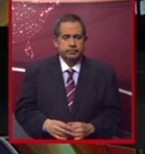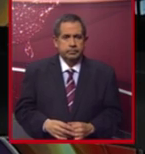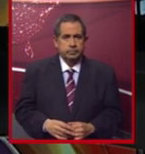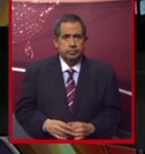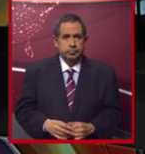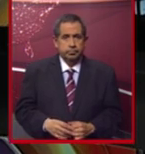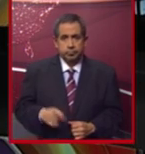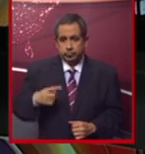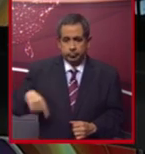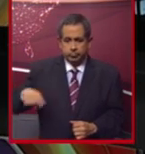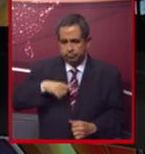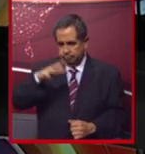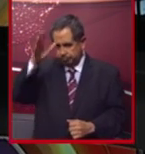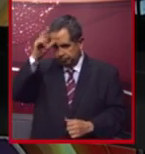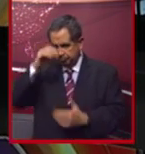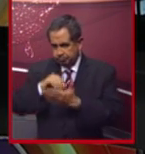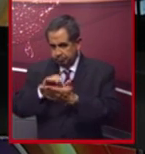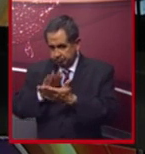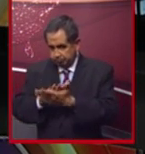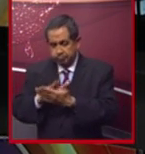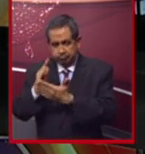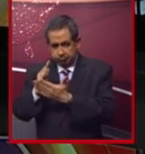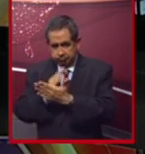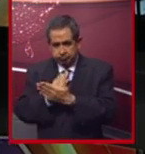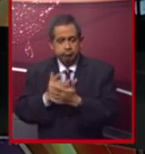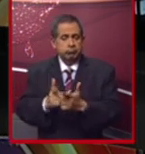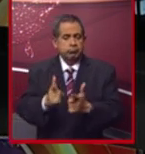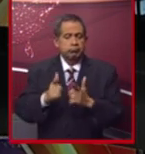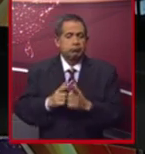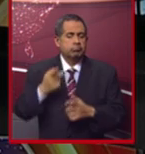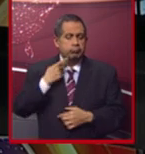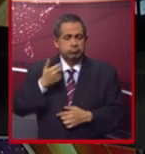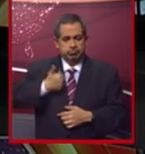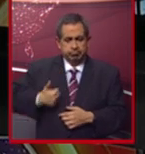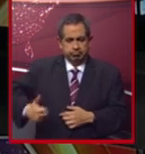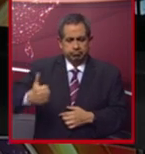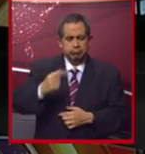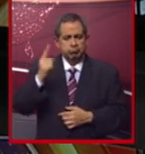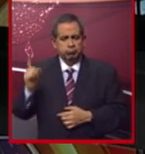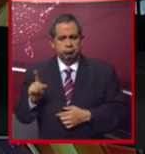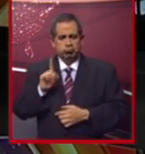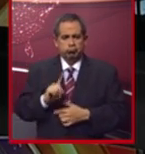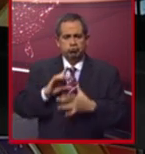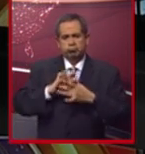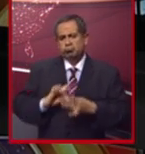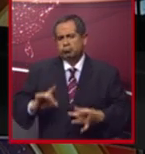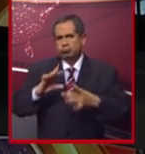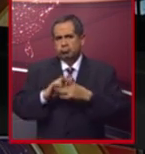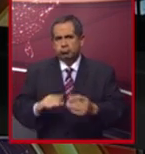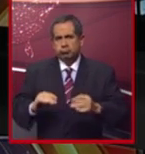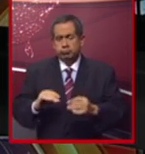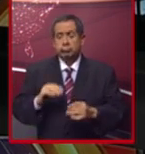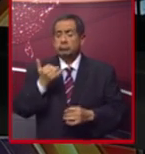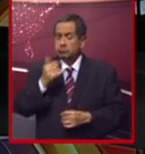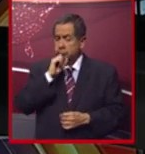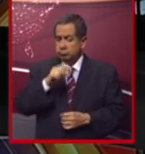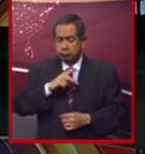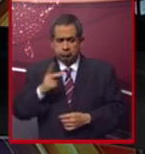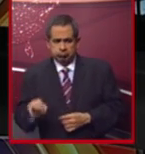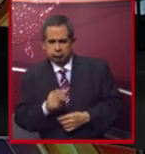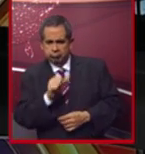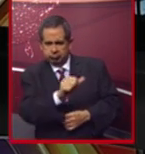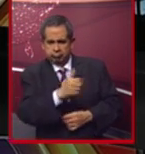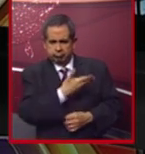Conforme al acuerdo aprobado por el Pleno, los grupos parlamentarios fijaron su posición y también plantearon cuestionamientos al comisionado presidente del